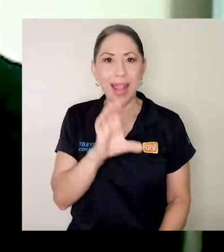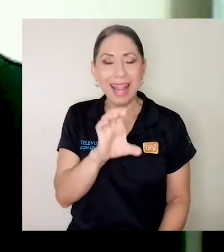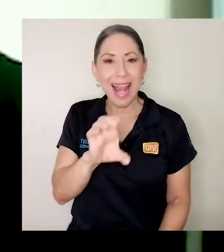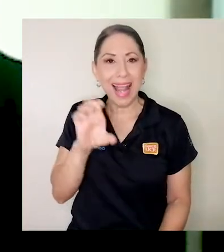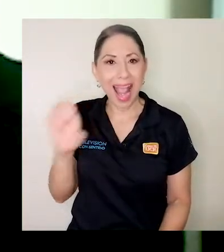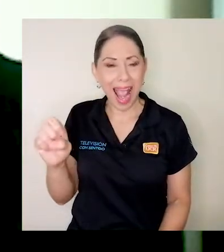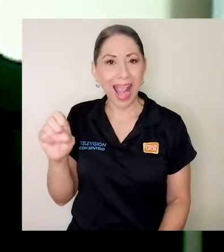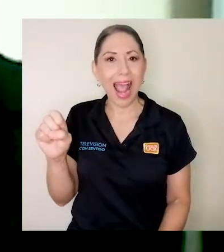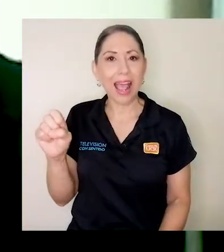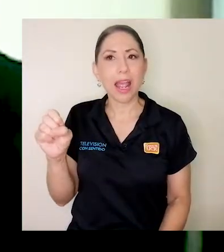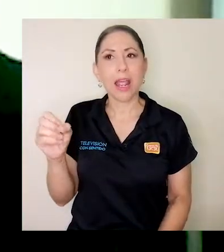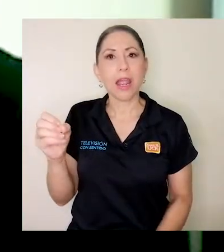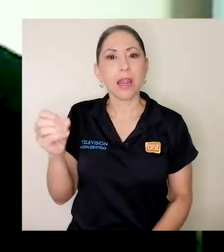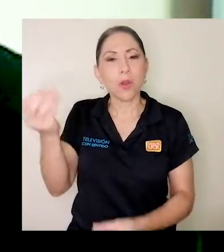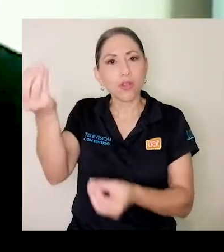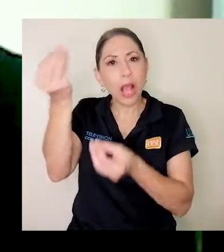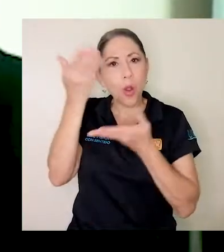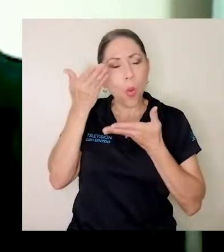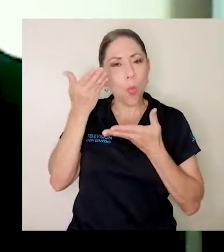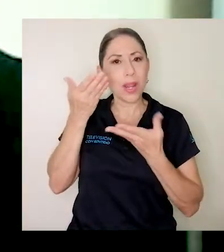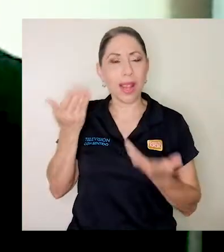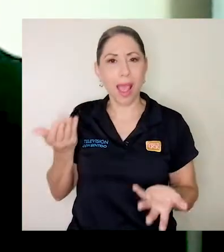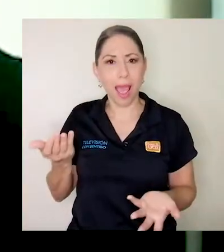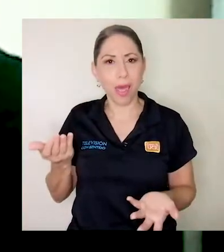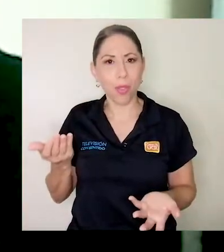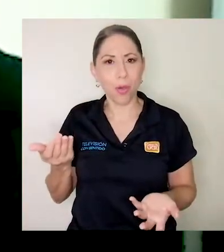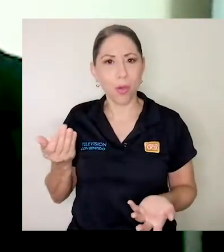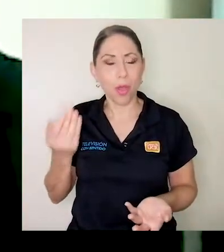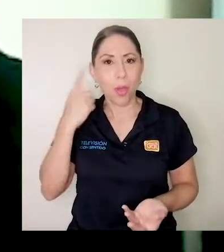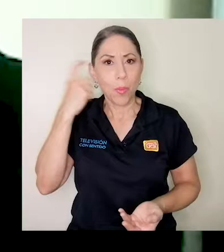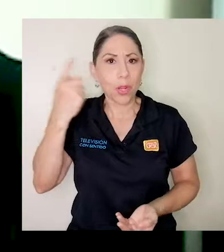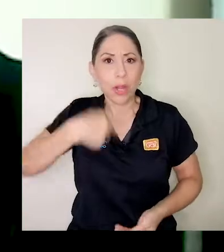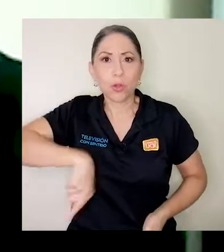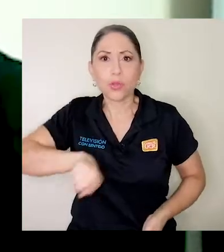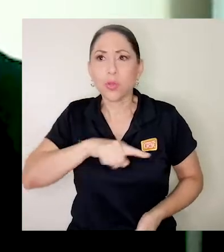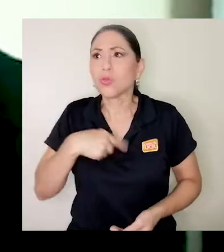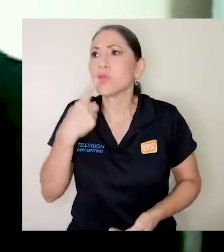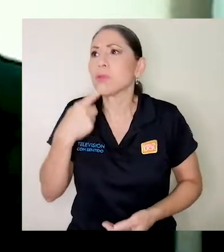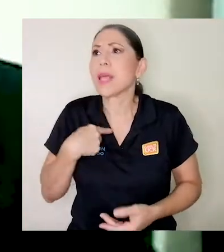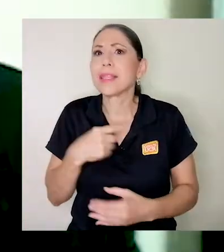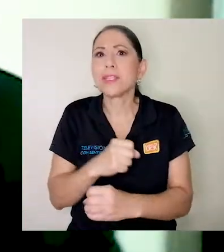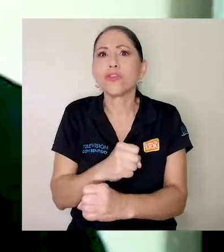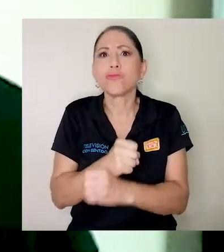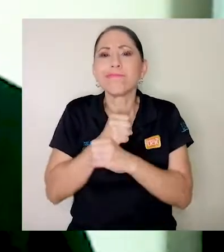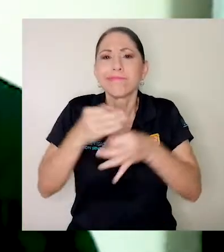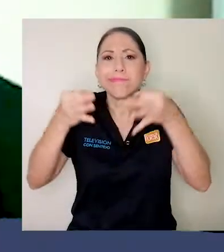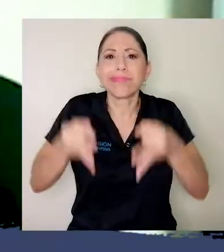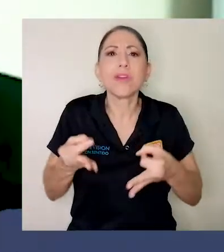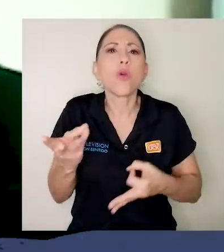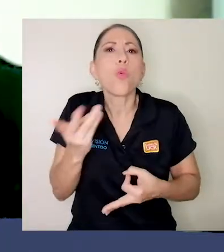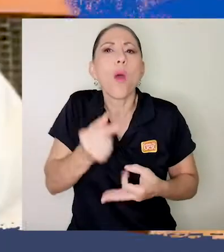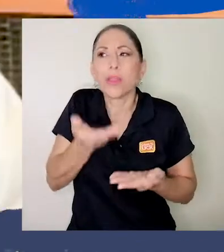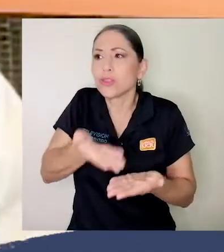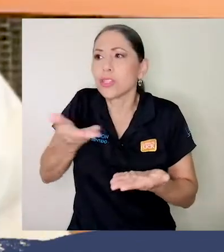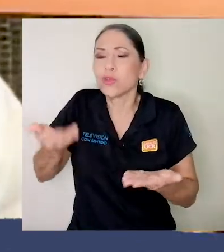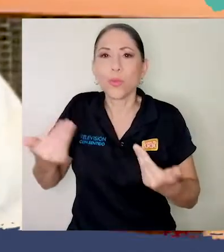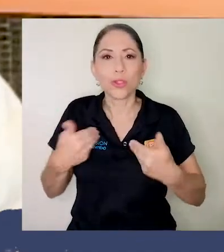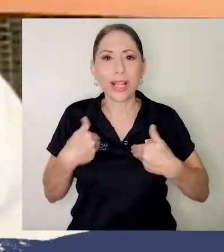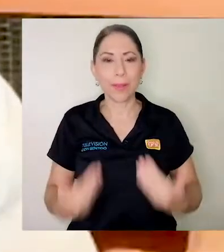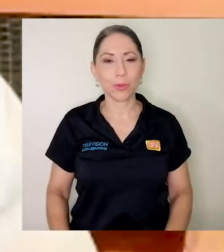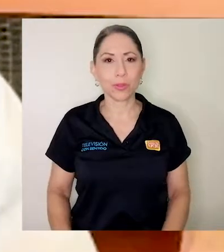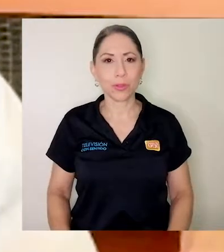caja de repente nos ha comunicado, porque no nos ha dicho ciencia cierta cuántos insumos tenemos.